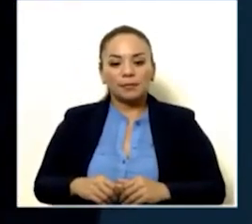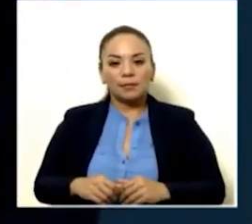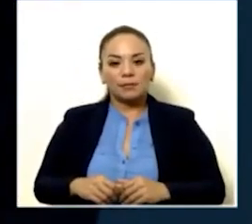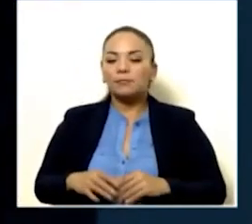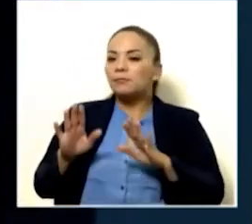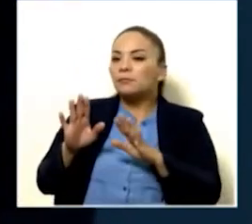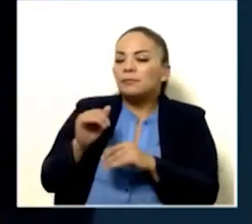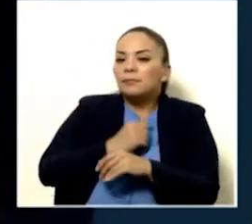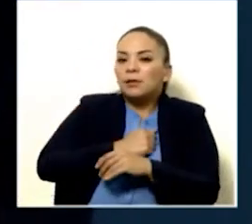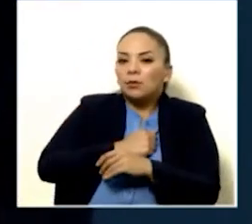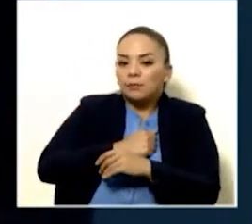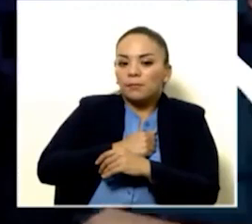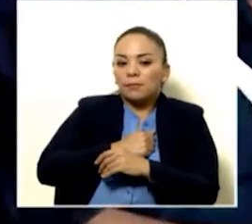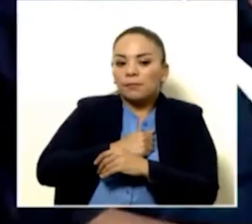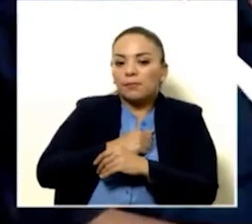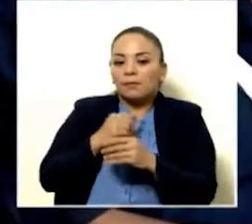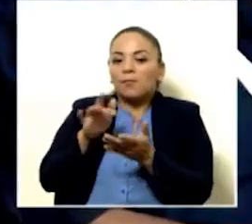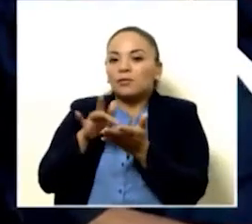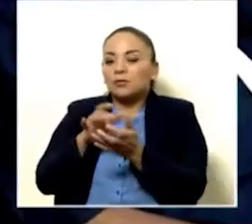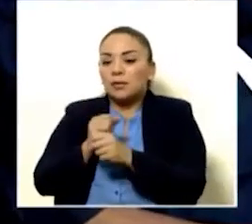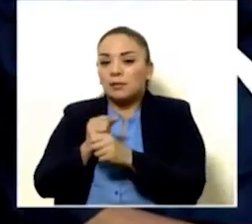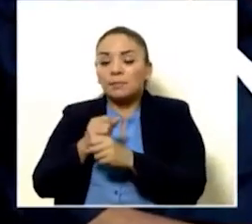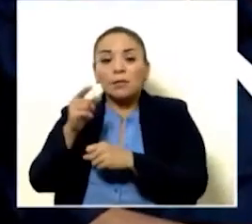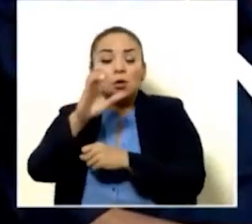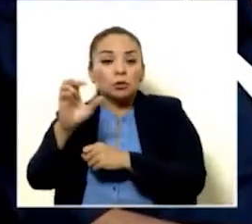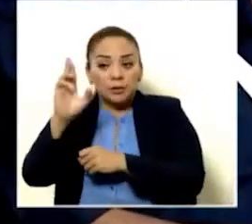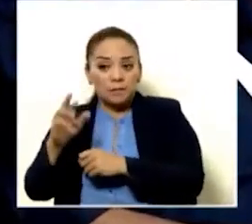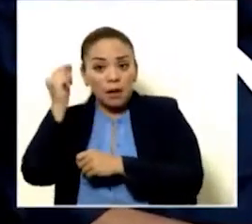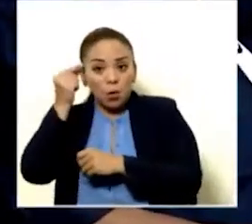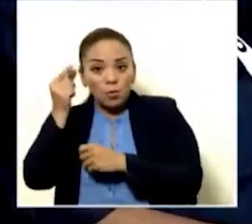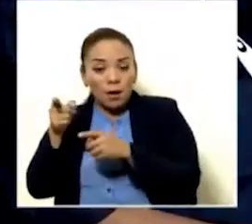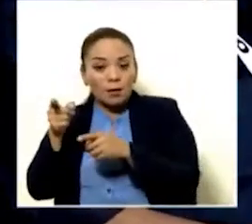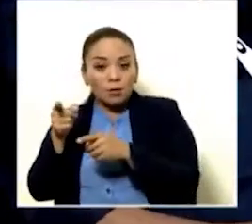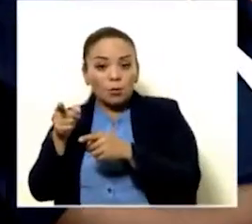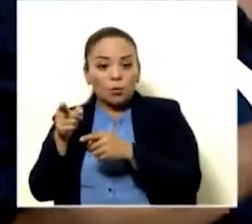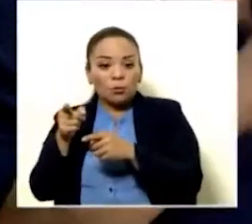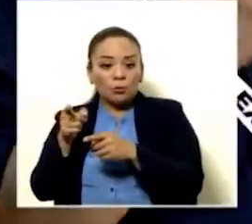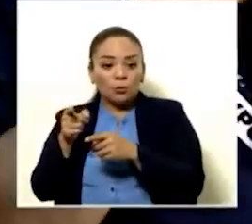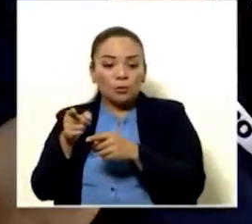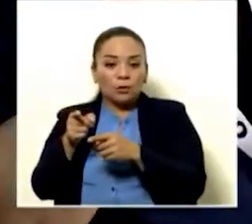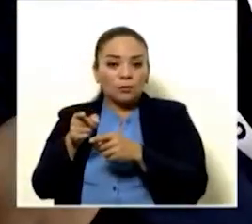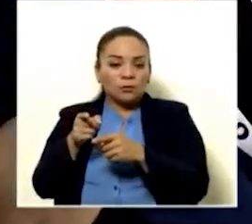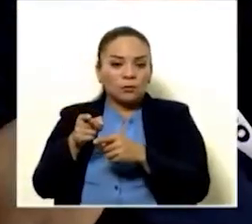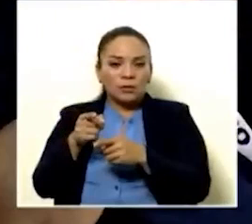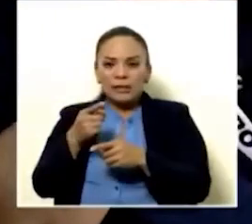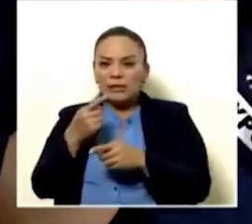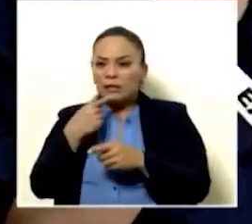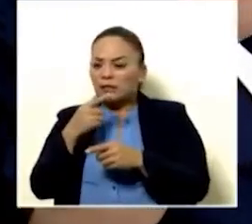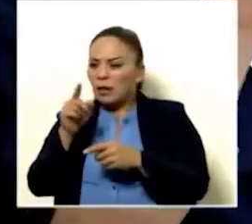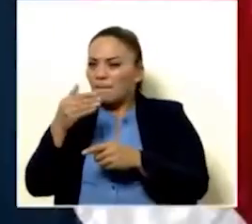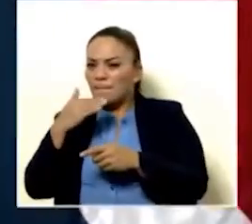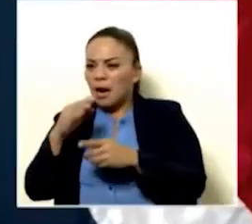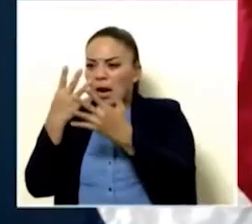Mi pregunta, aprovechando que ya se puede hacer, es si condena al gobierno de Costa Rica la no liberación de los presos políticos en Nicaragua. El